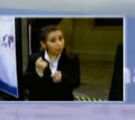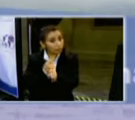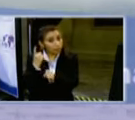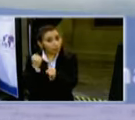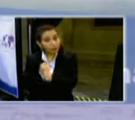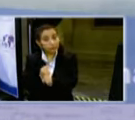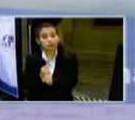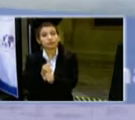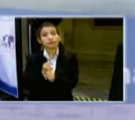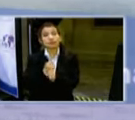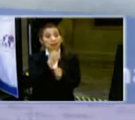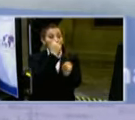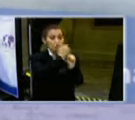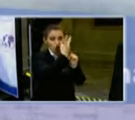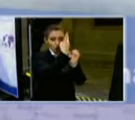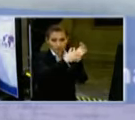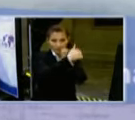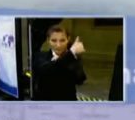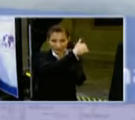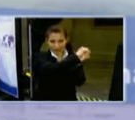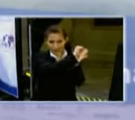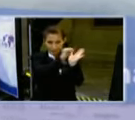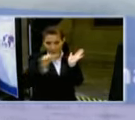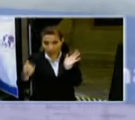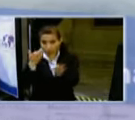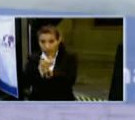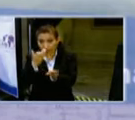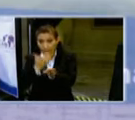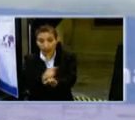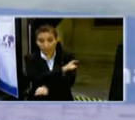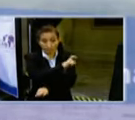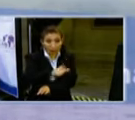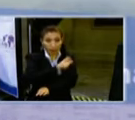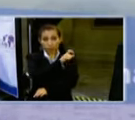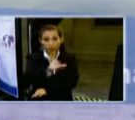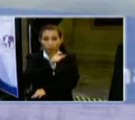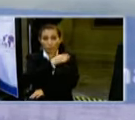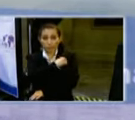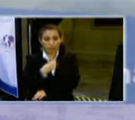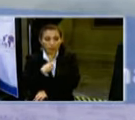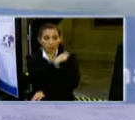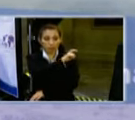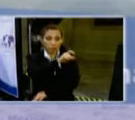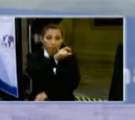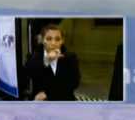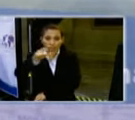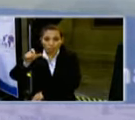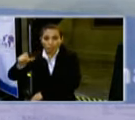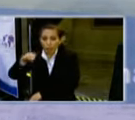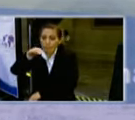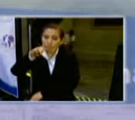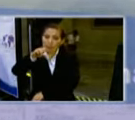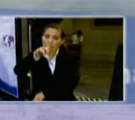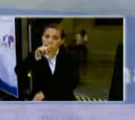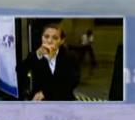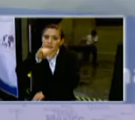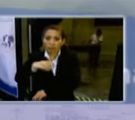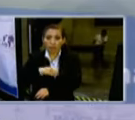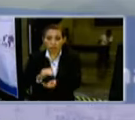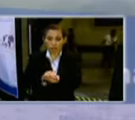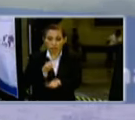Y desde el año 2006 el pago de cuotas, aportaciones y ayudas a organismos internacionales ha